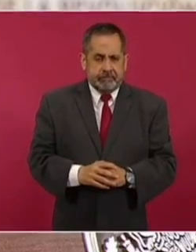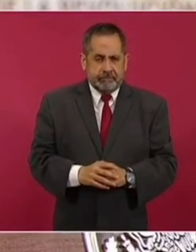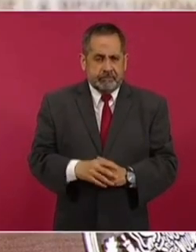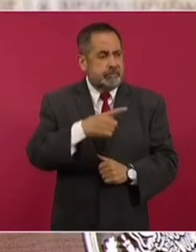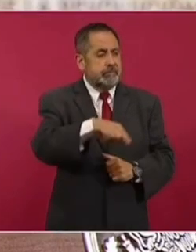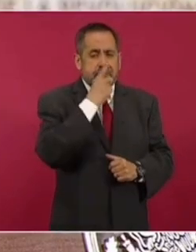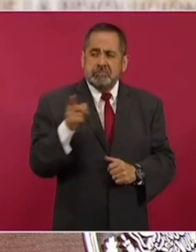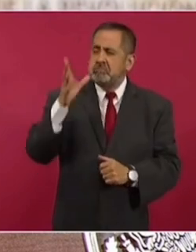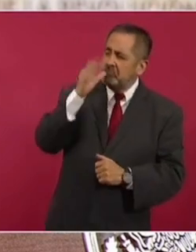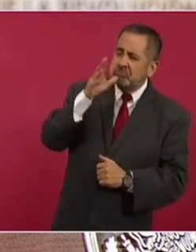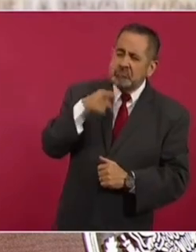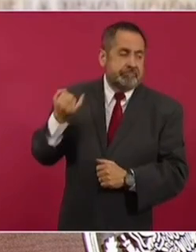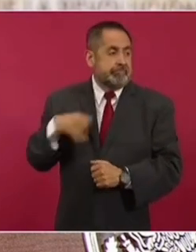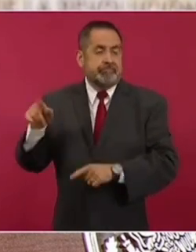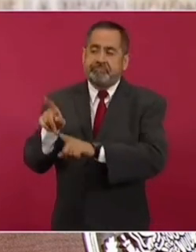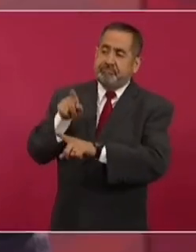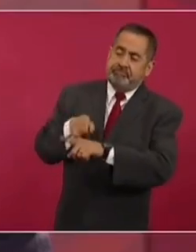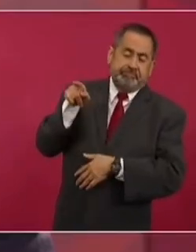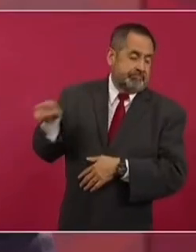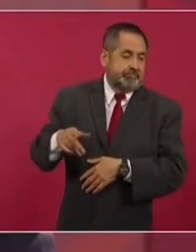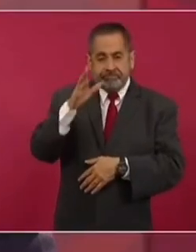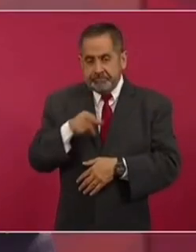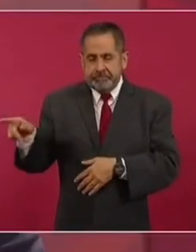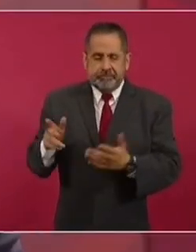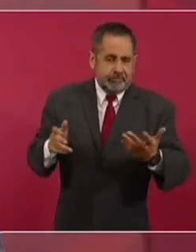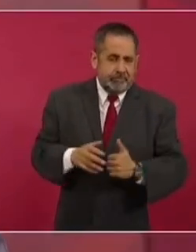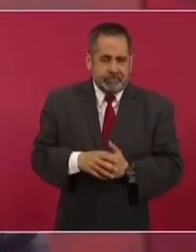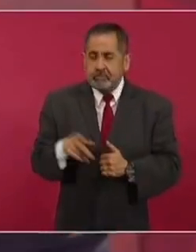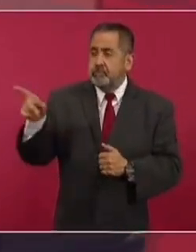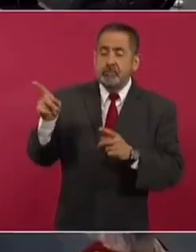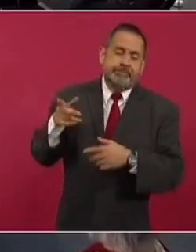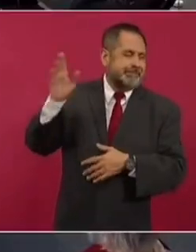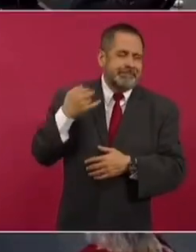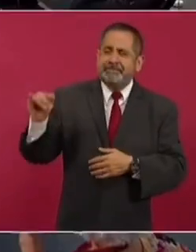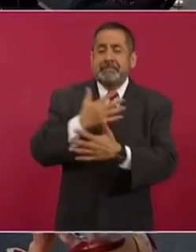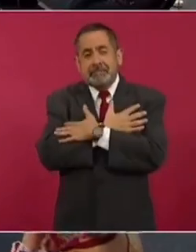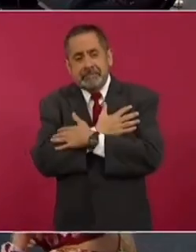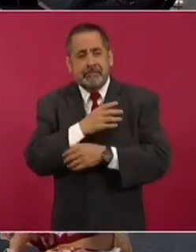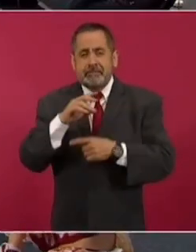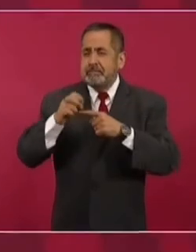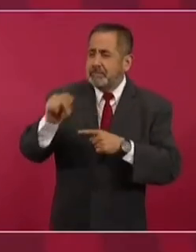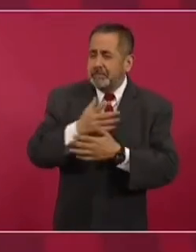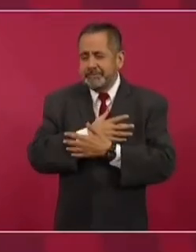Decían de que no se podía, se burlaban de que yo sostenía de que abrazos, no balazos.